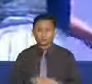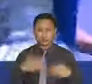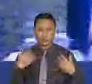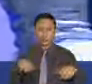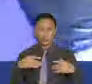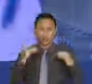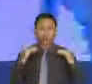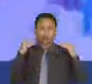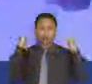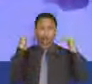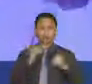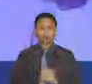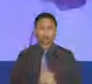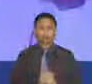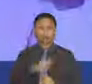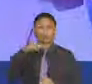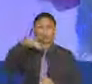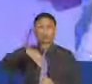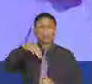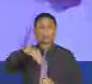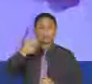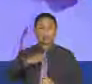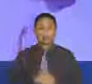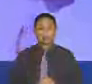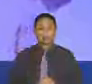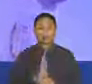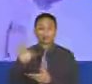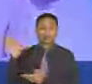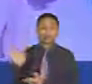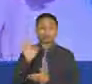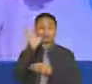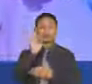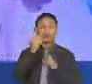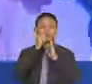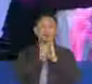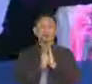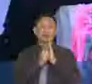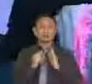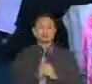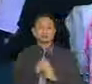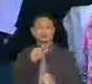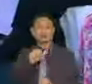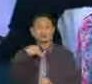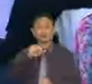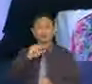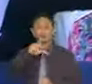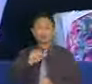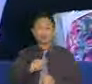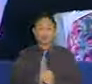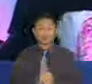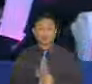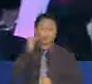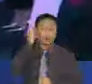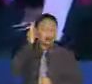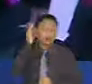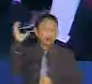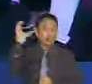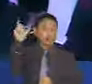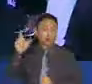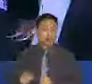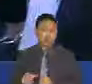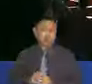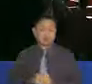orden se tiene previsto para este martes la presentación de los artistas anuel aa y la colombiana Fanny Lu en el parque